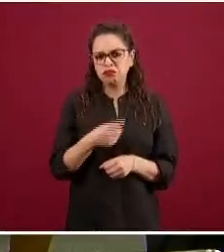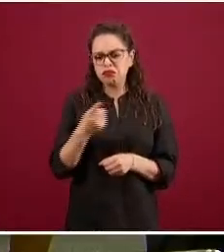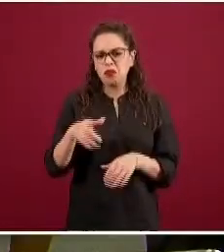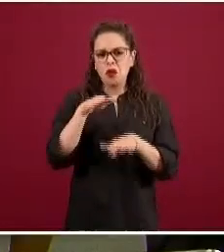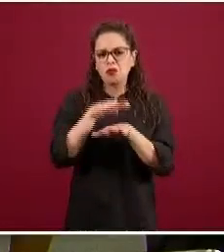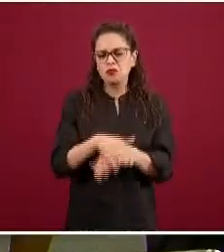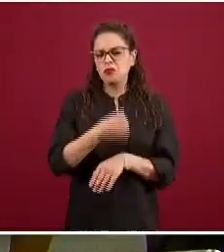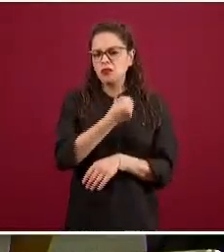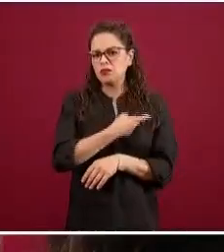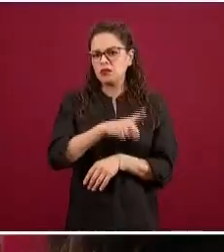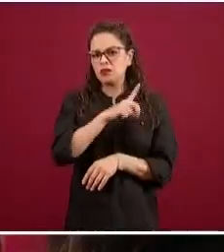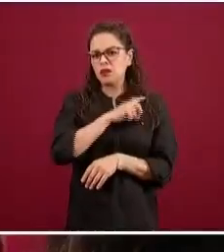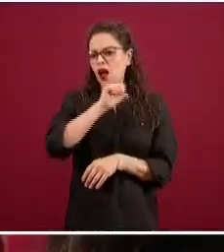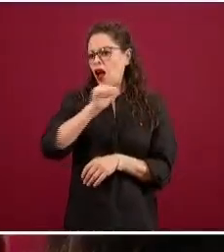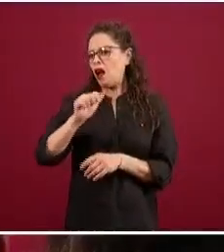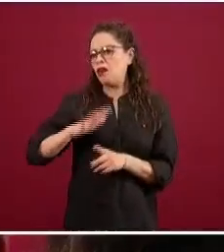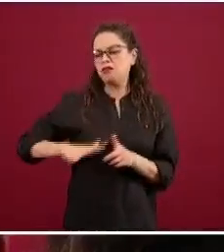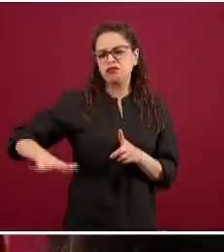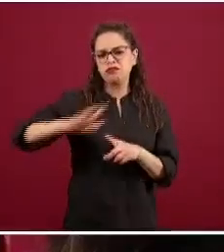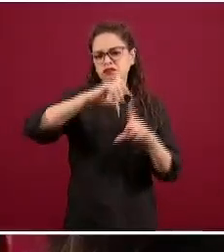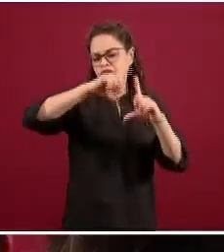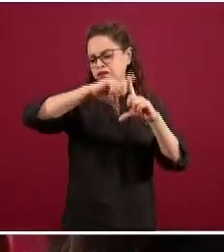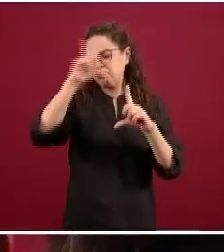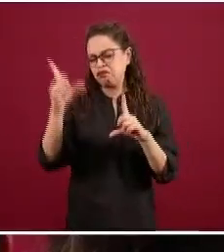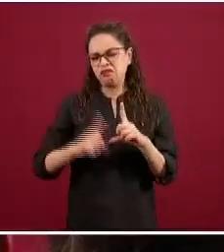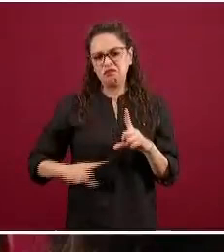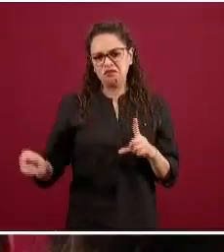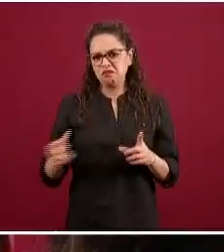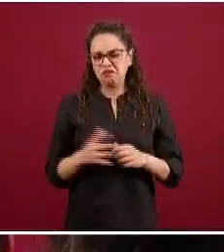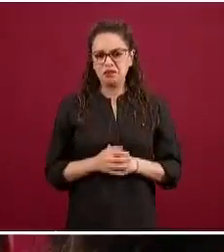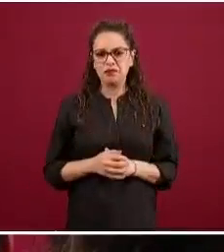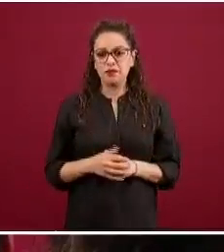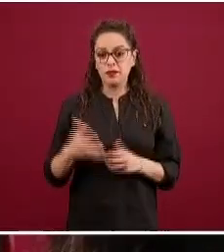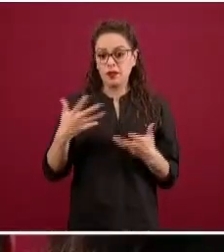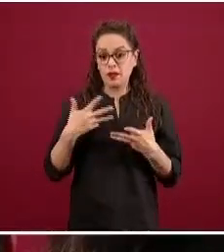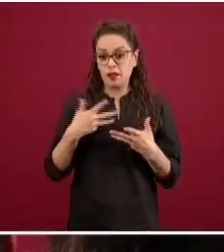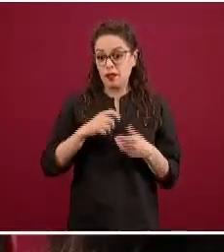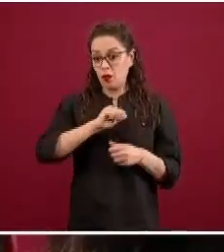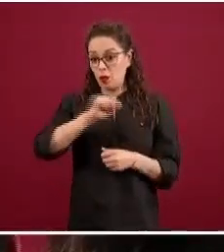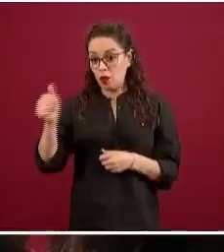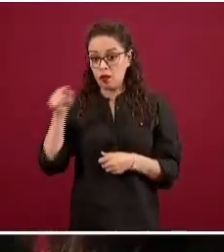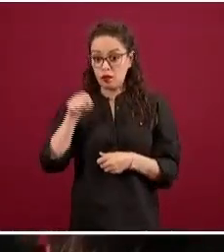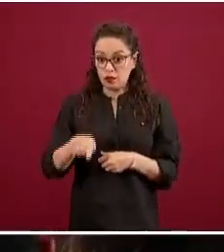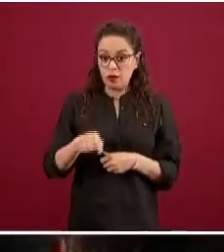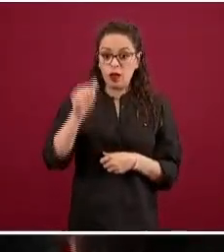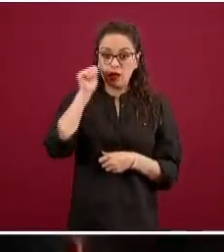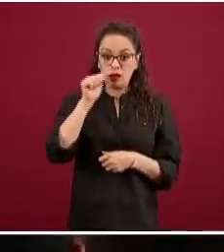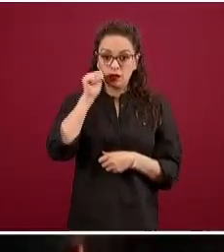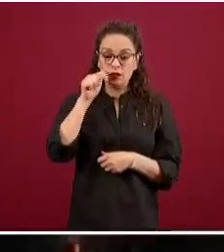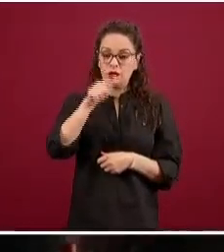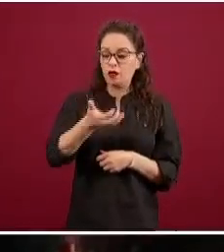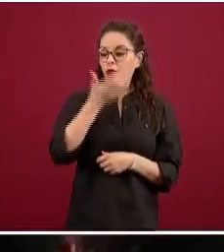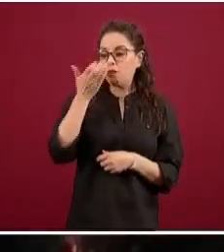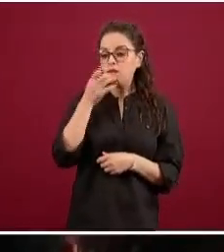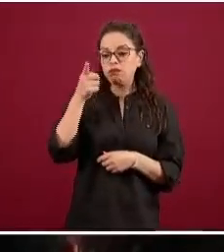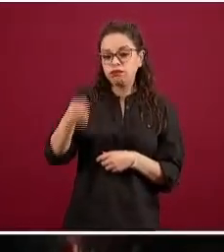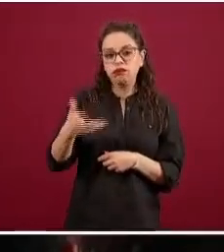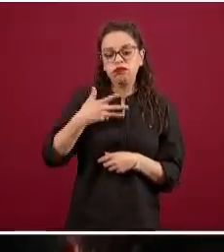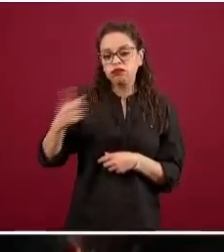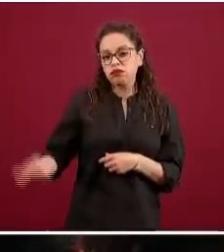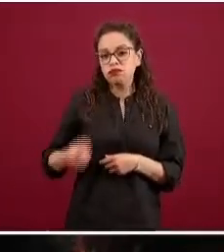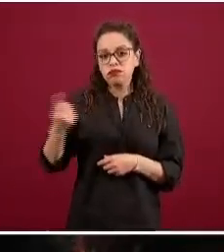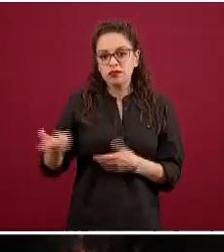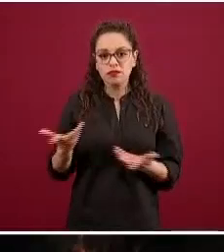población. Y hay fenómenos que son endémicos porque siempre están ahí. Los catarros, las